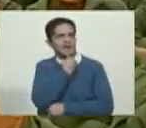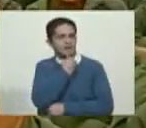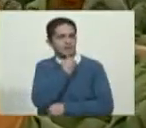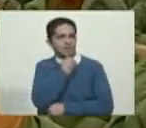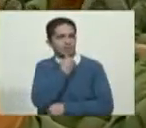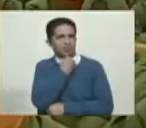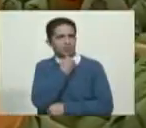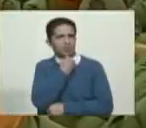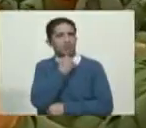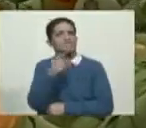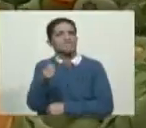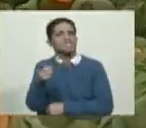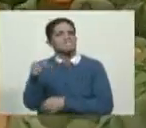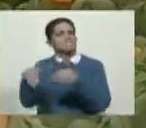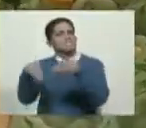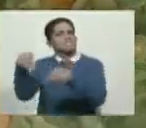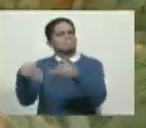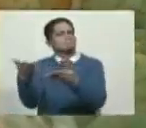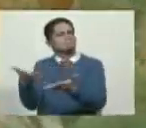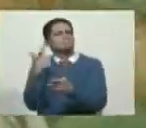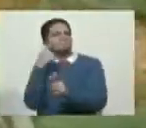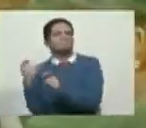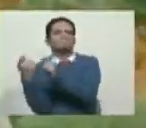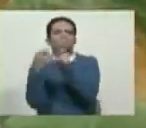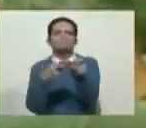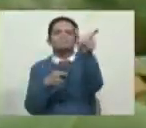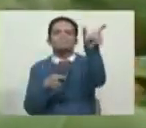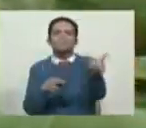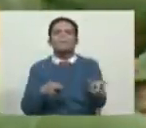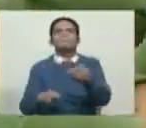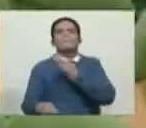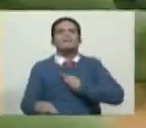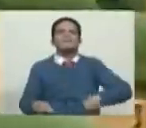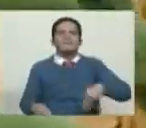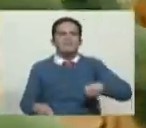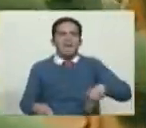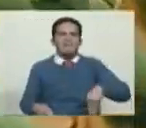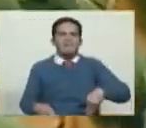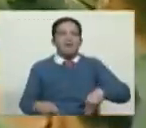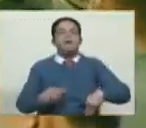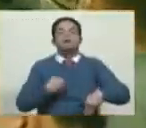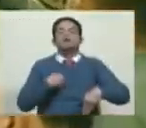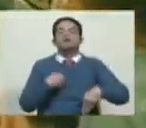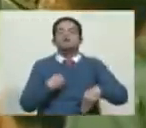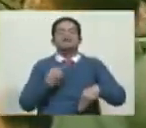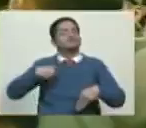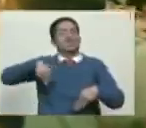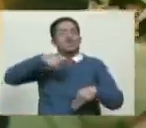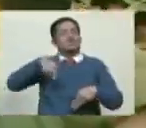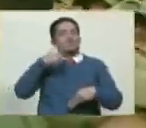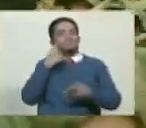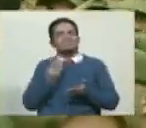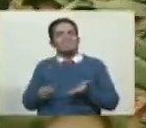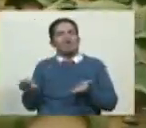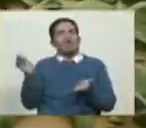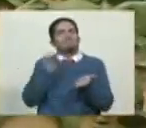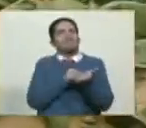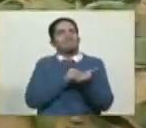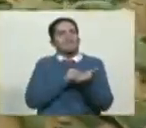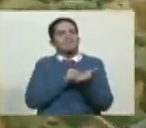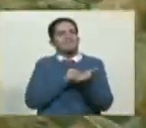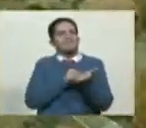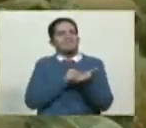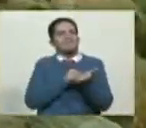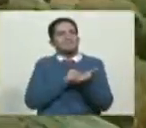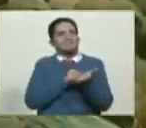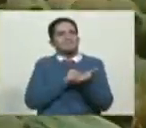eligió a un presidente. Nosotros no queremos volver a pasar, nos